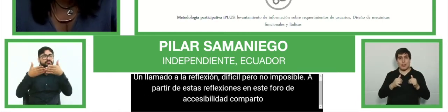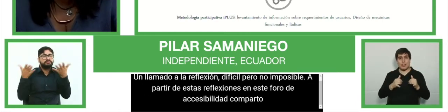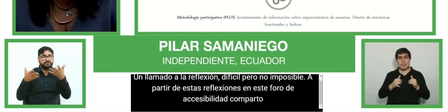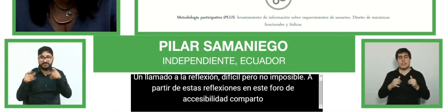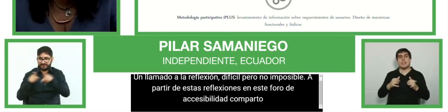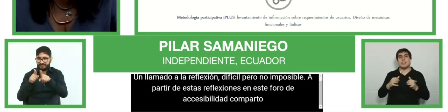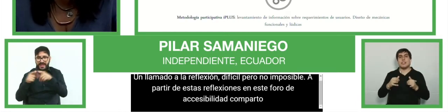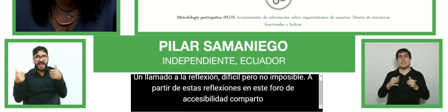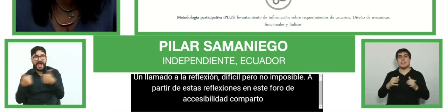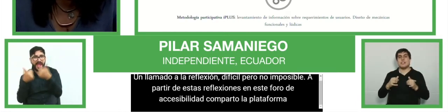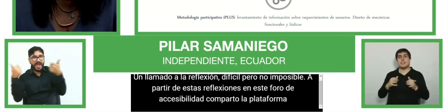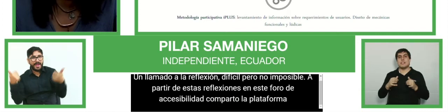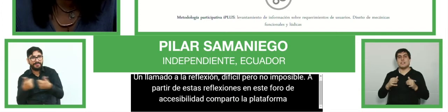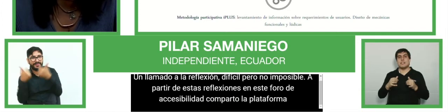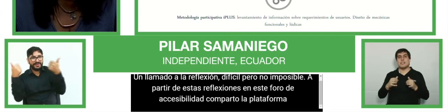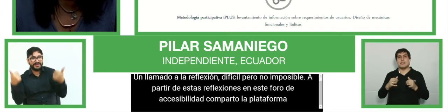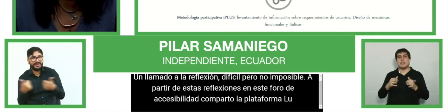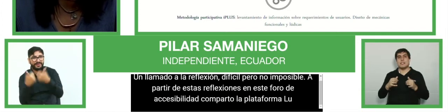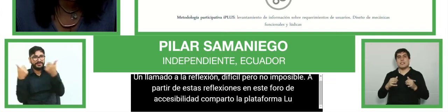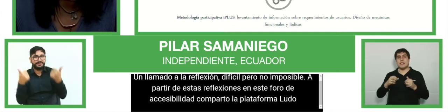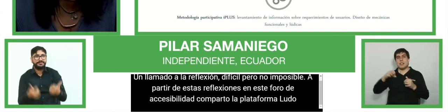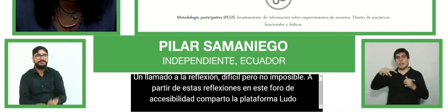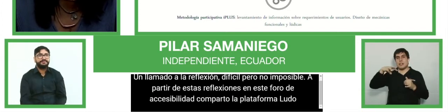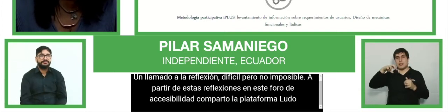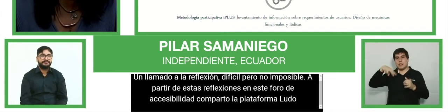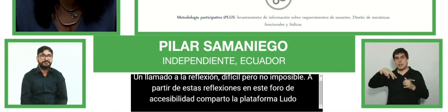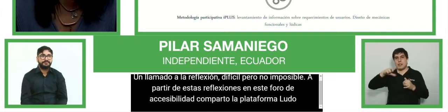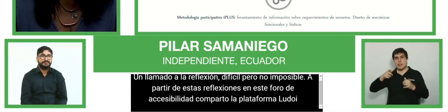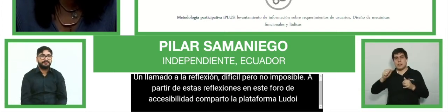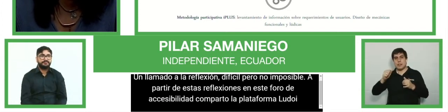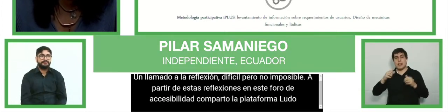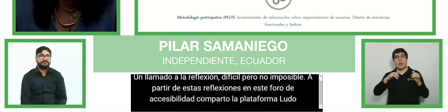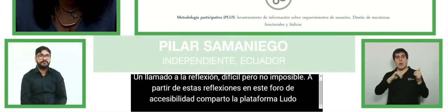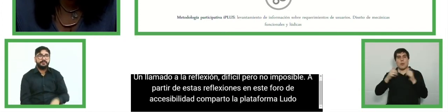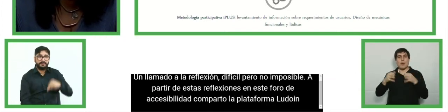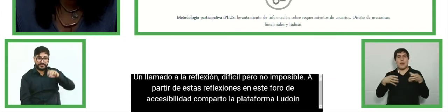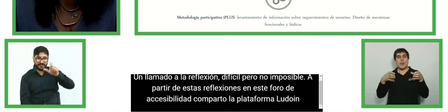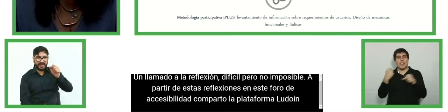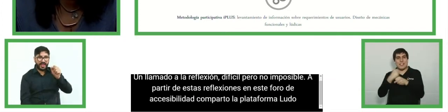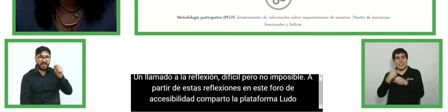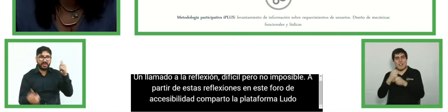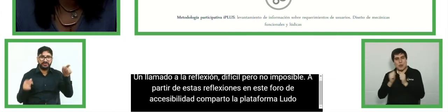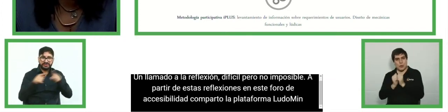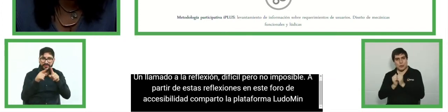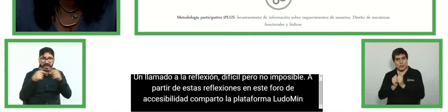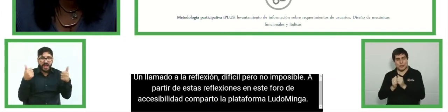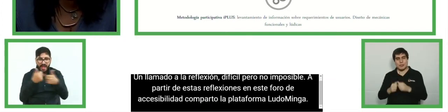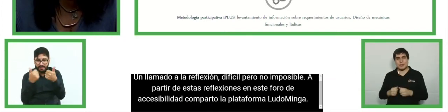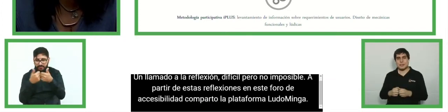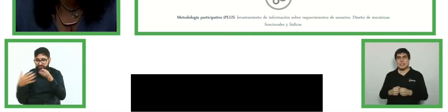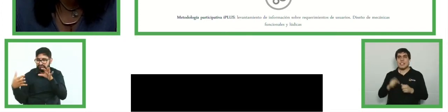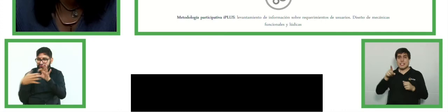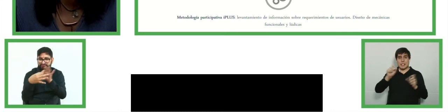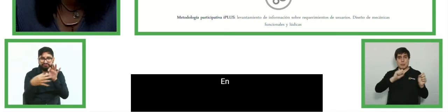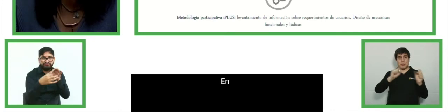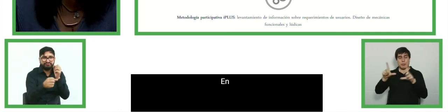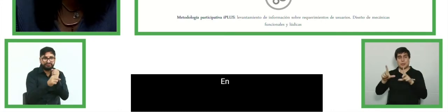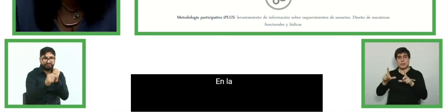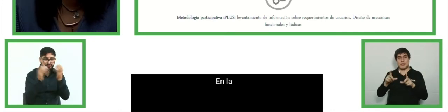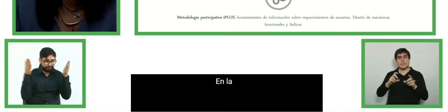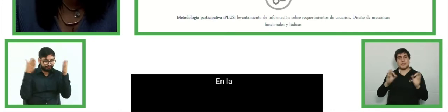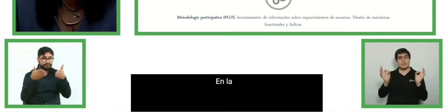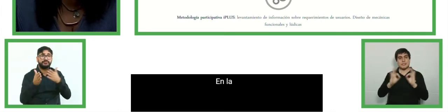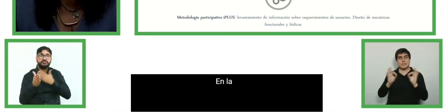minca, antigua tradición de trabajo comunitario. En la diapositiva que están ustedes ahora mirando,